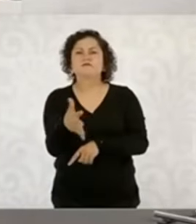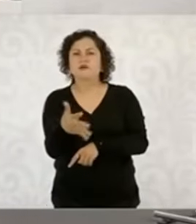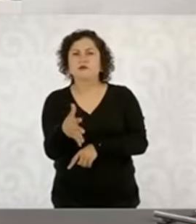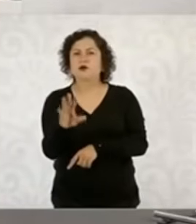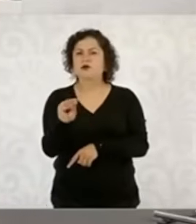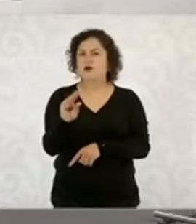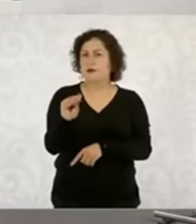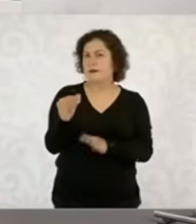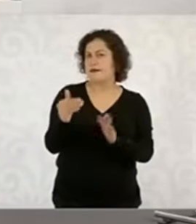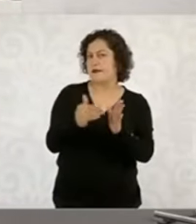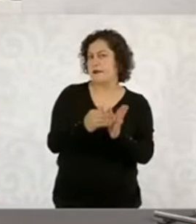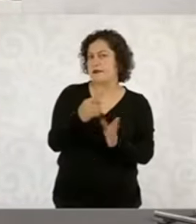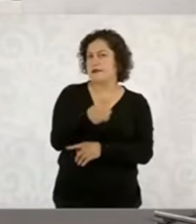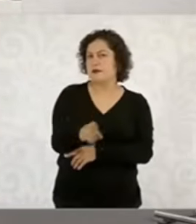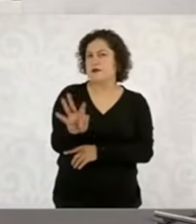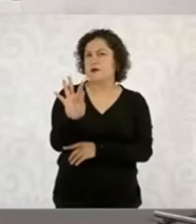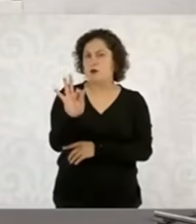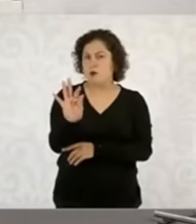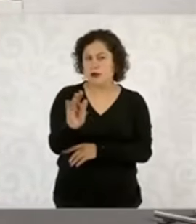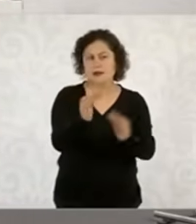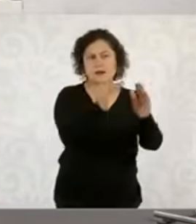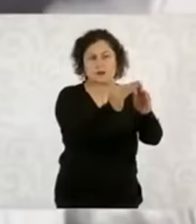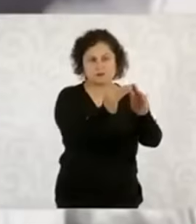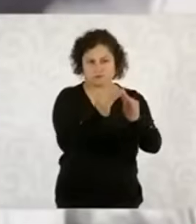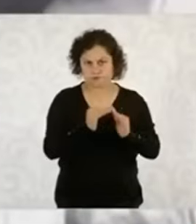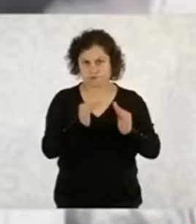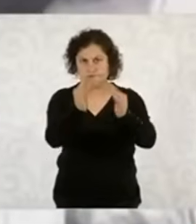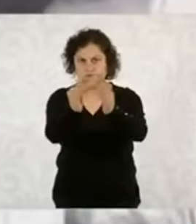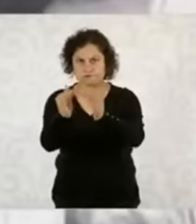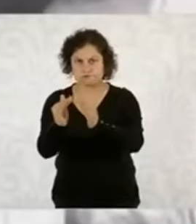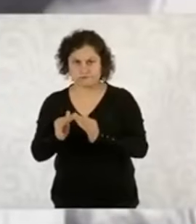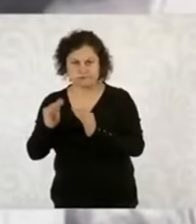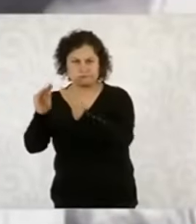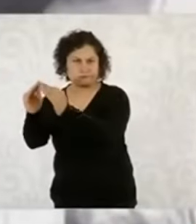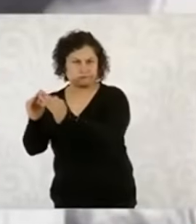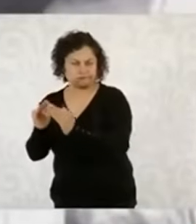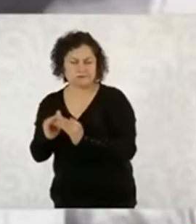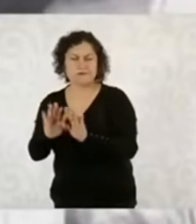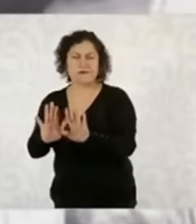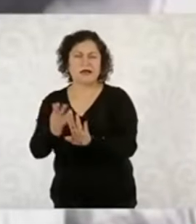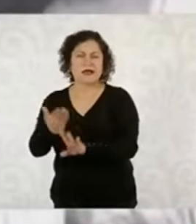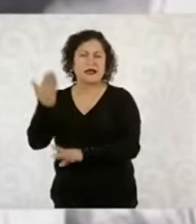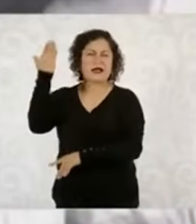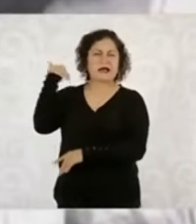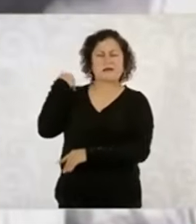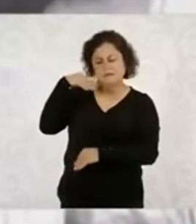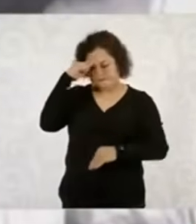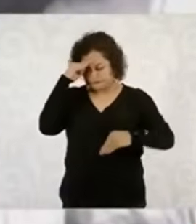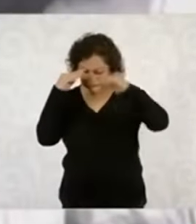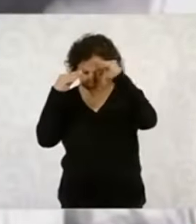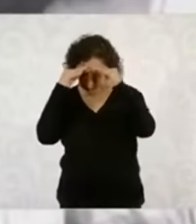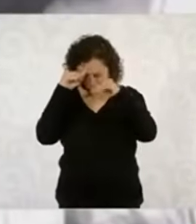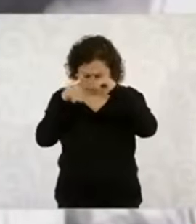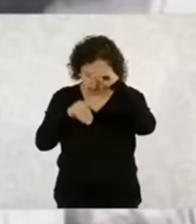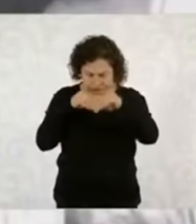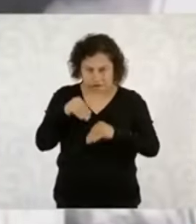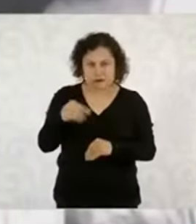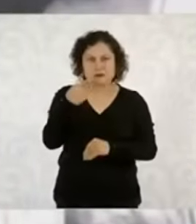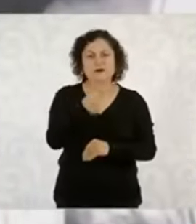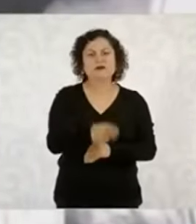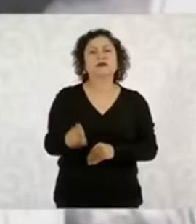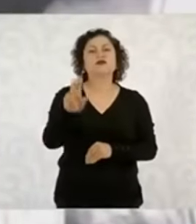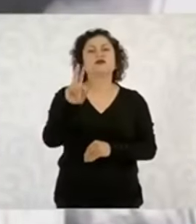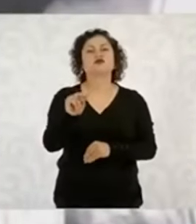90,140 viviendas. Al principio habíamos hecho una proyección de 180 viviendas por